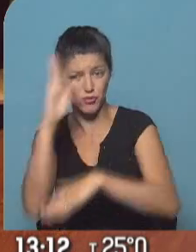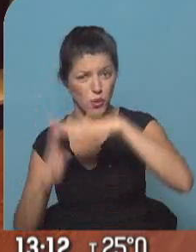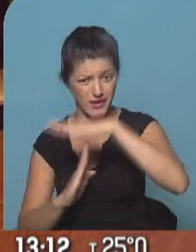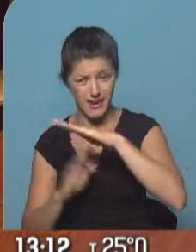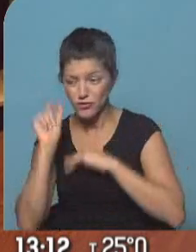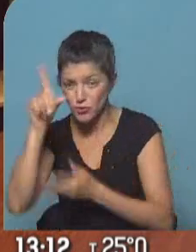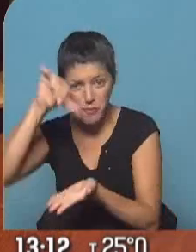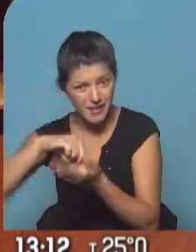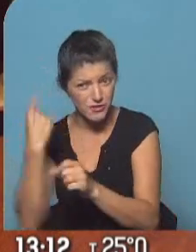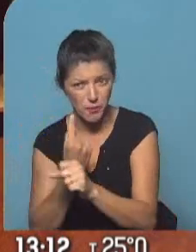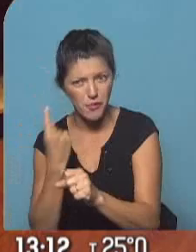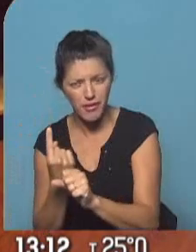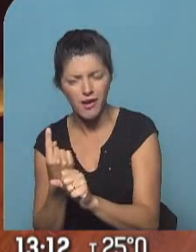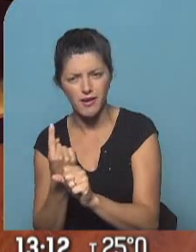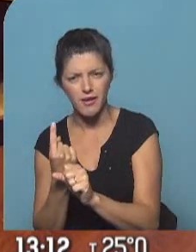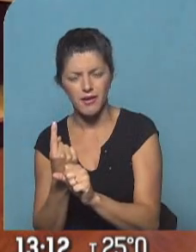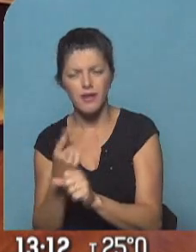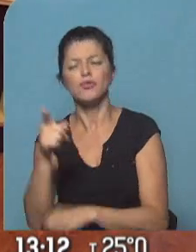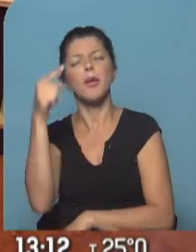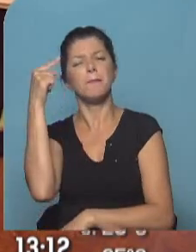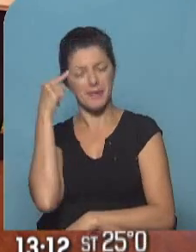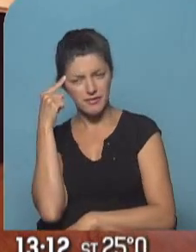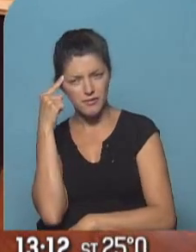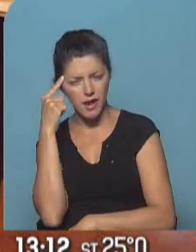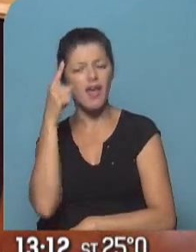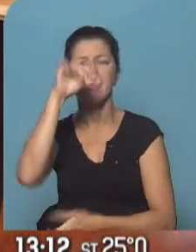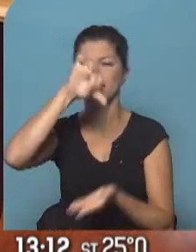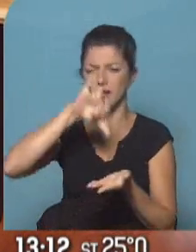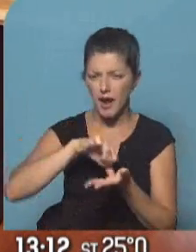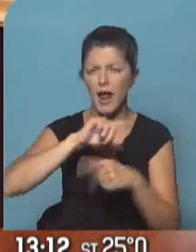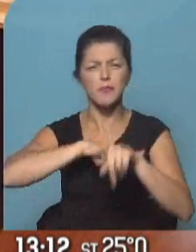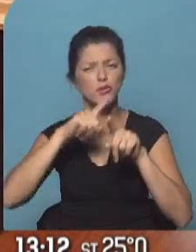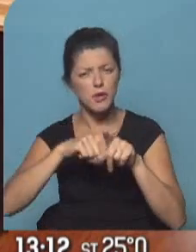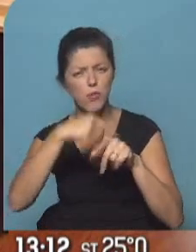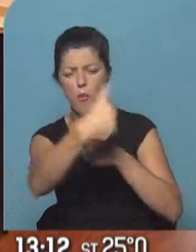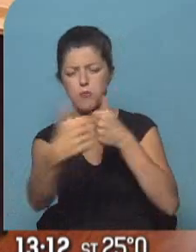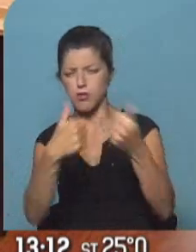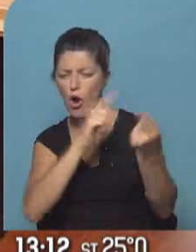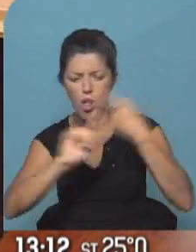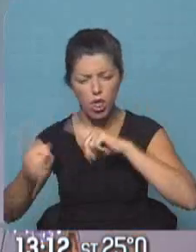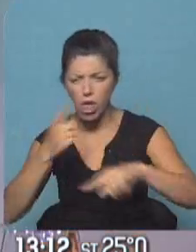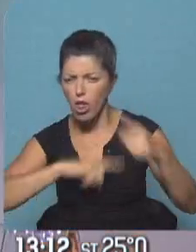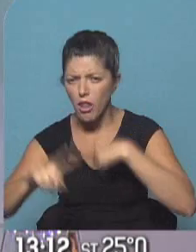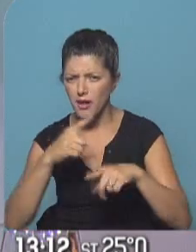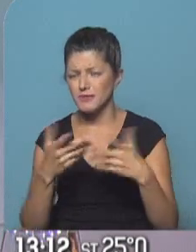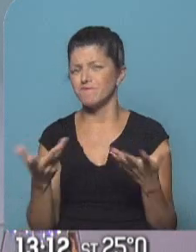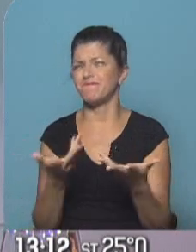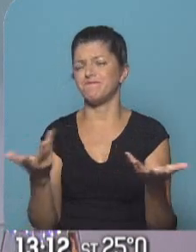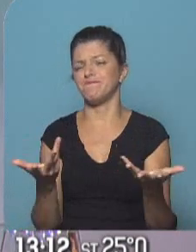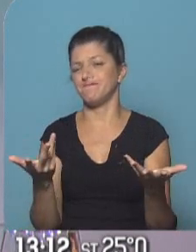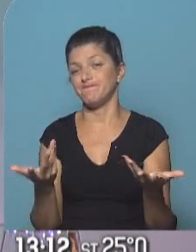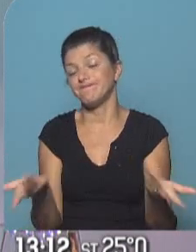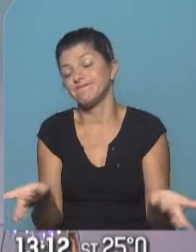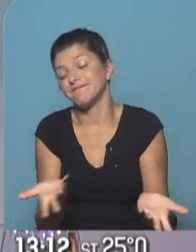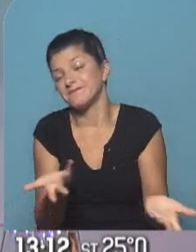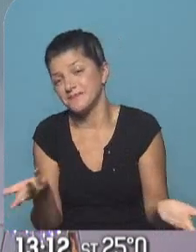30 demostraciones en diferentes puntos de Irán, coordinadas en el mismo momento, con gente diversa, con jóvenes. Y bueno, está